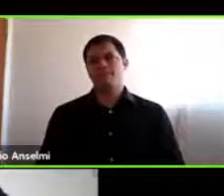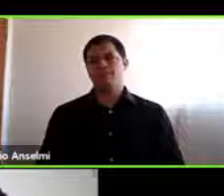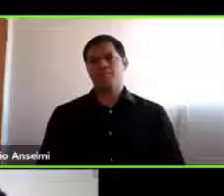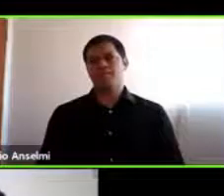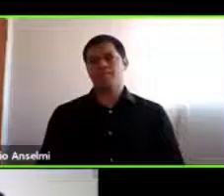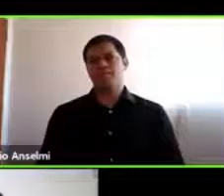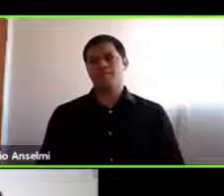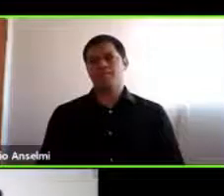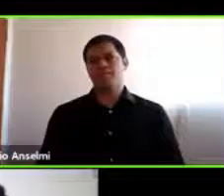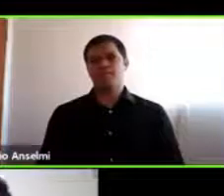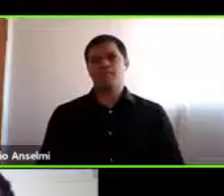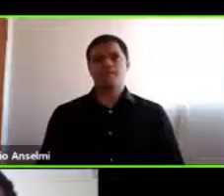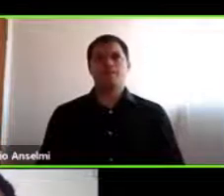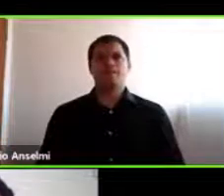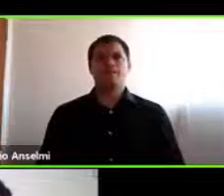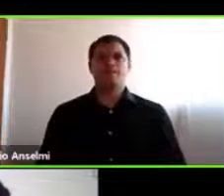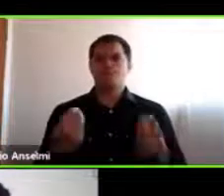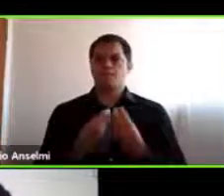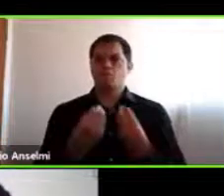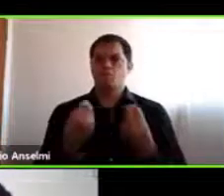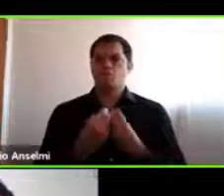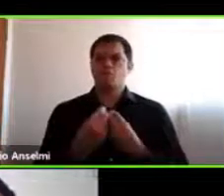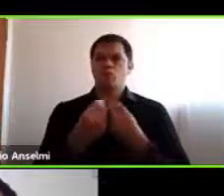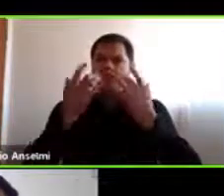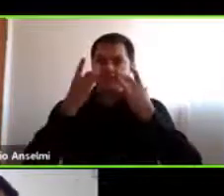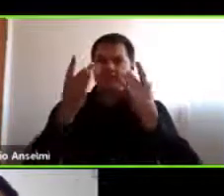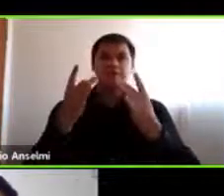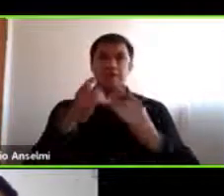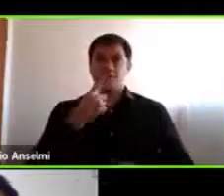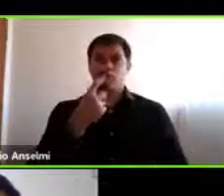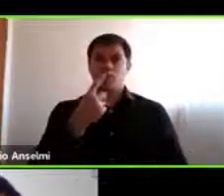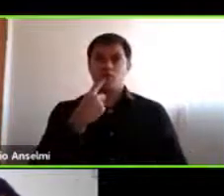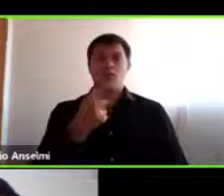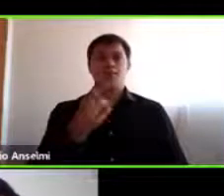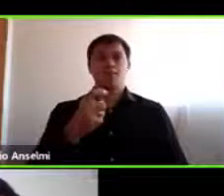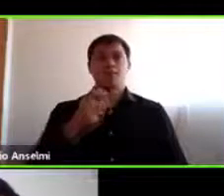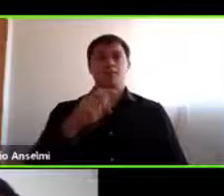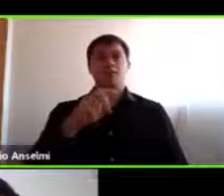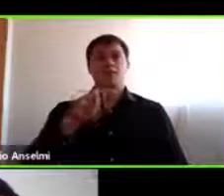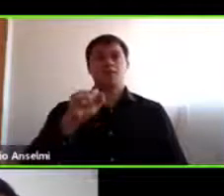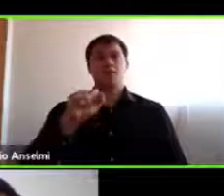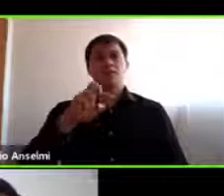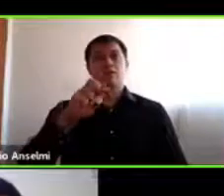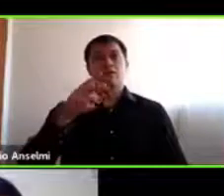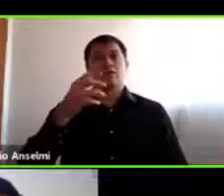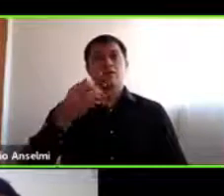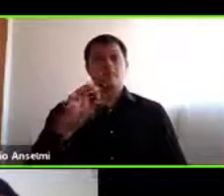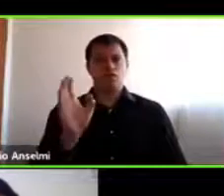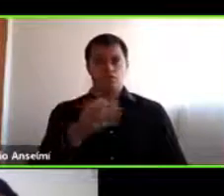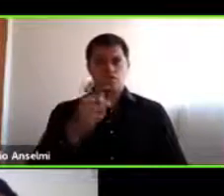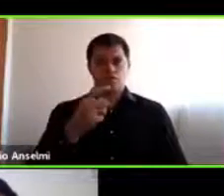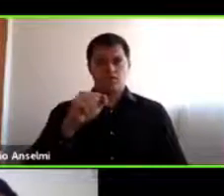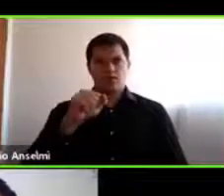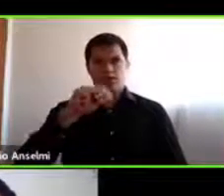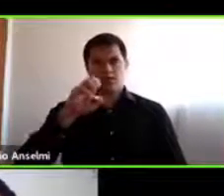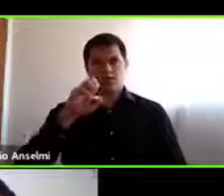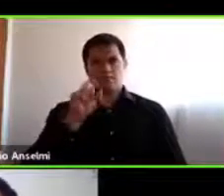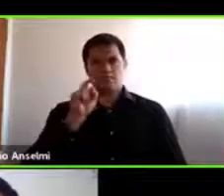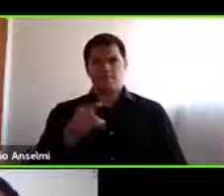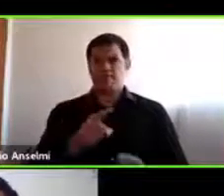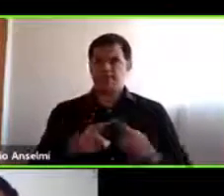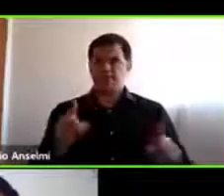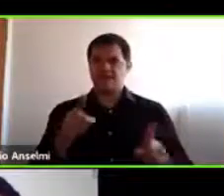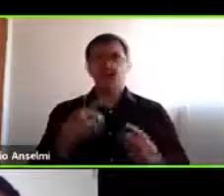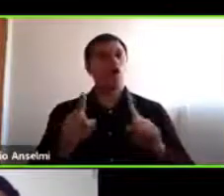bueno es bien interesante la pregunta Ricardo claro porque claro el grafo game a diferencia de otras aplicaciones tiene